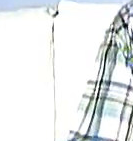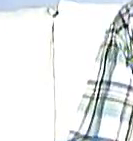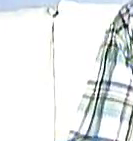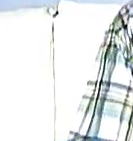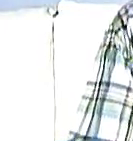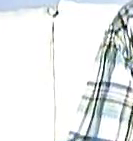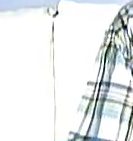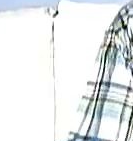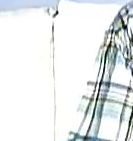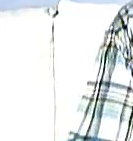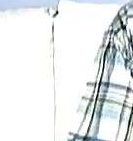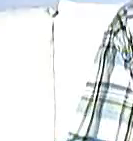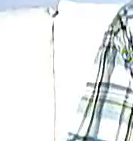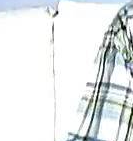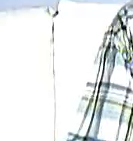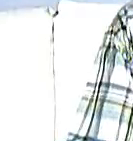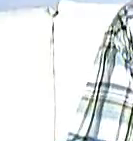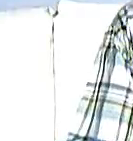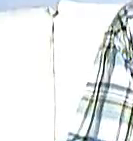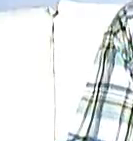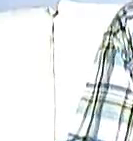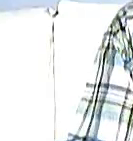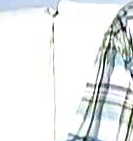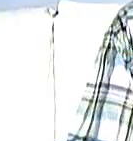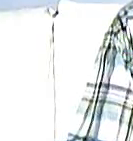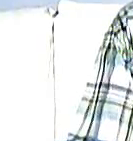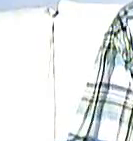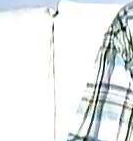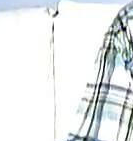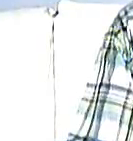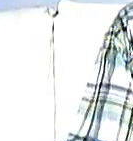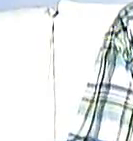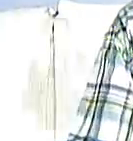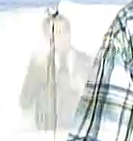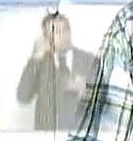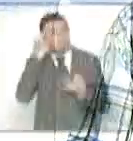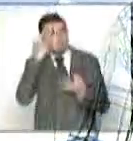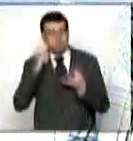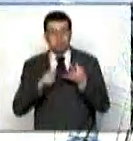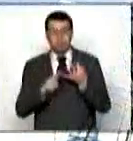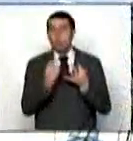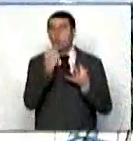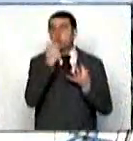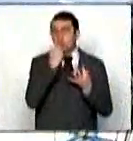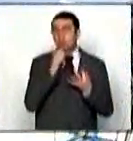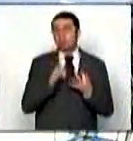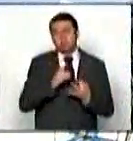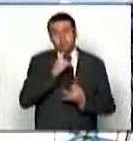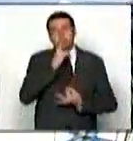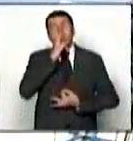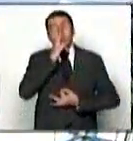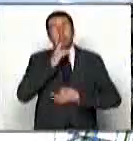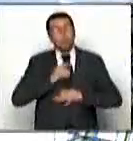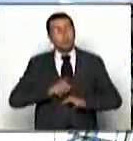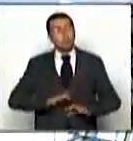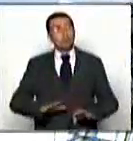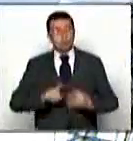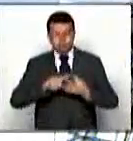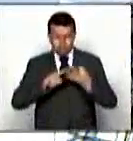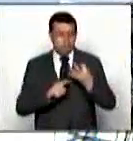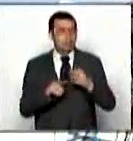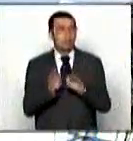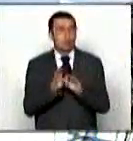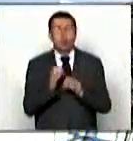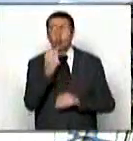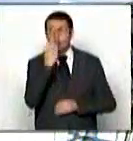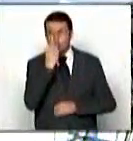la alimentación por la boca, la alimentación por los pensamientos y la alimentación por la respiración. Eso es fundamental y ya lo veíamos